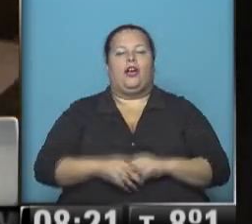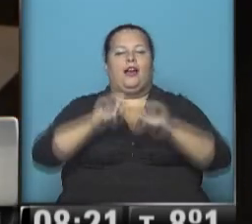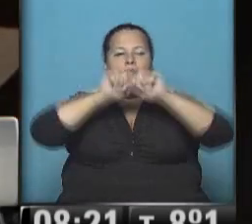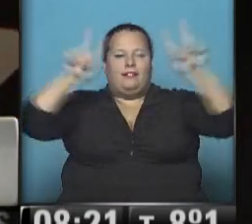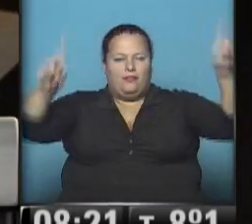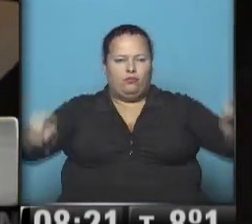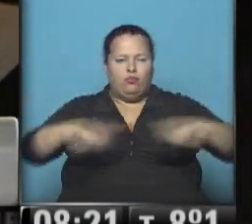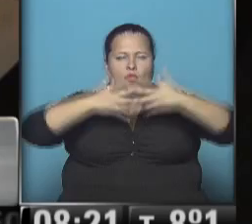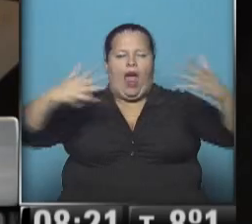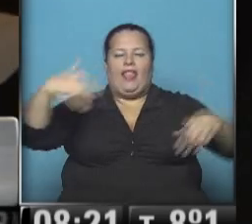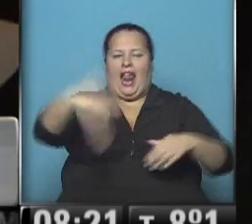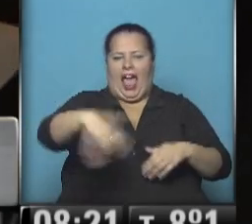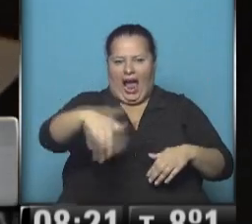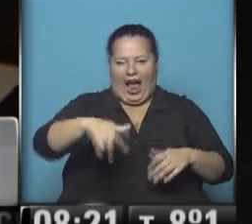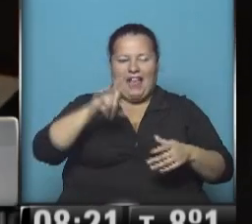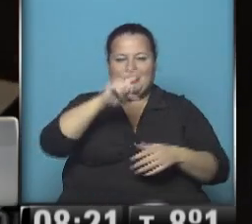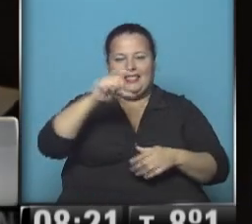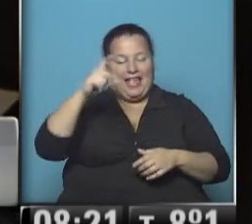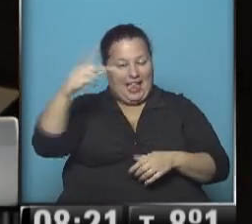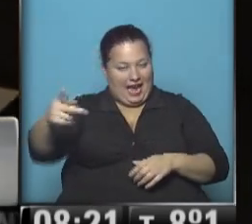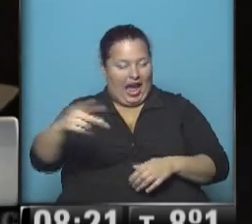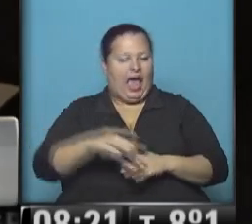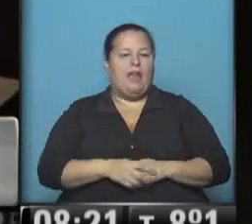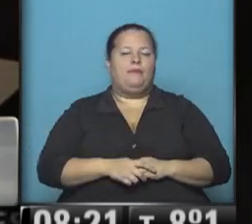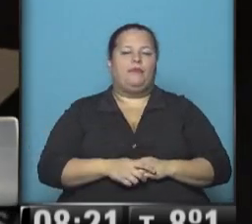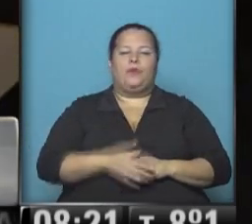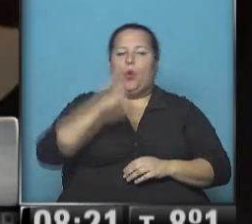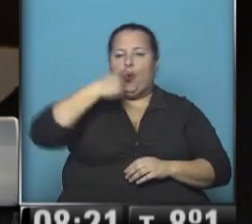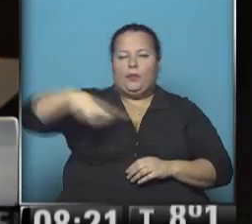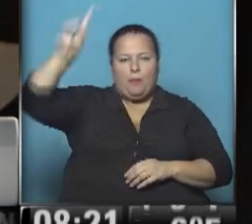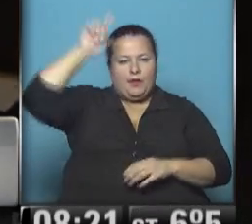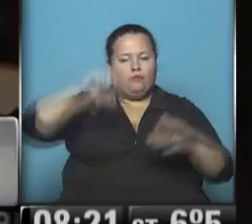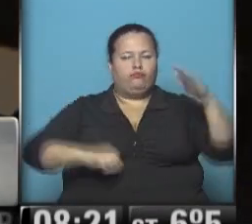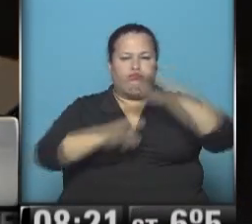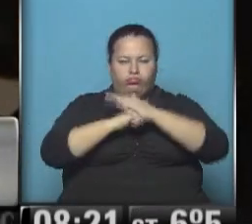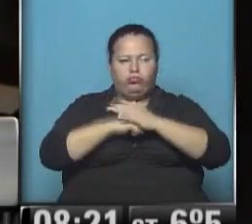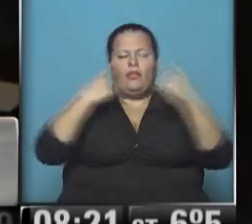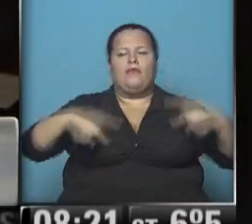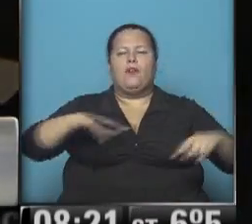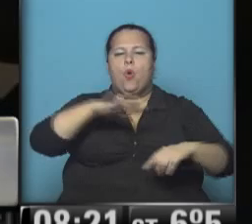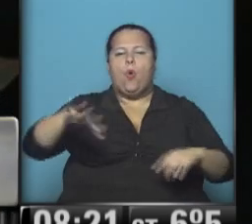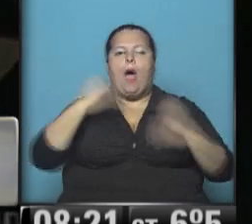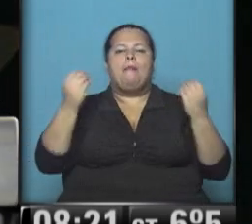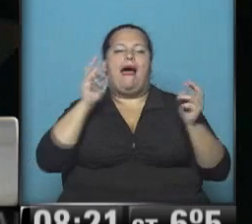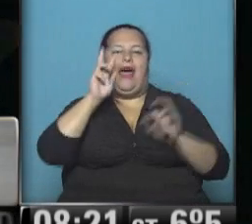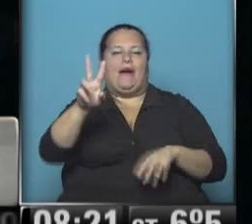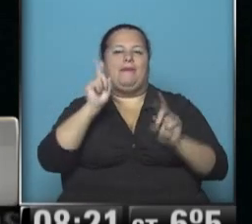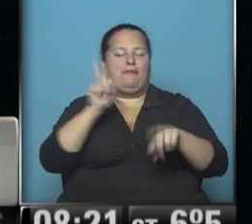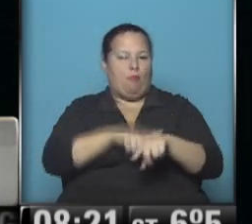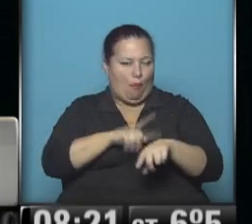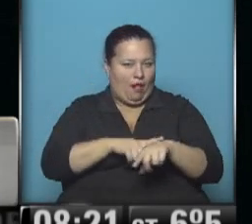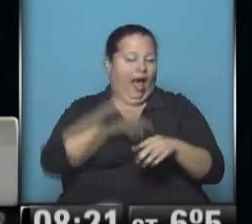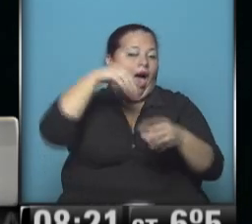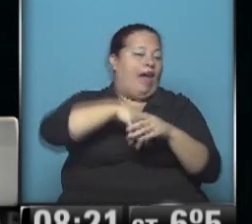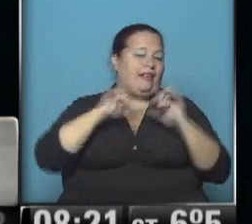pantallas gigantes en la puerta del CCK, en el último piso, en la cúpula, en diversos lugares para que se pudiera ver en vivo, no